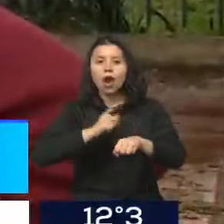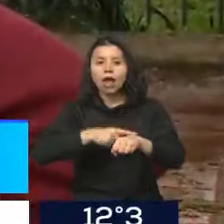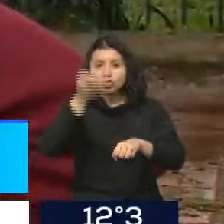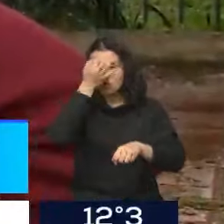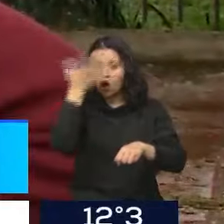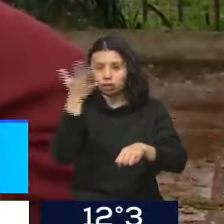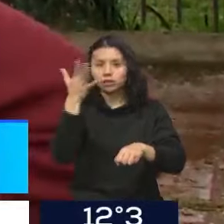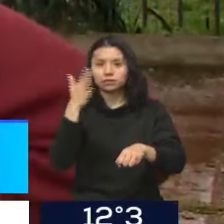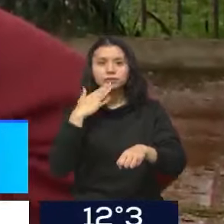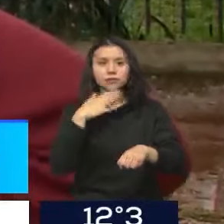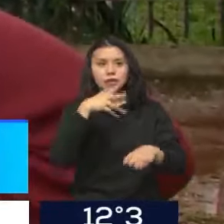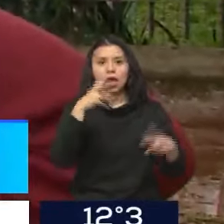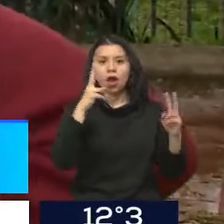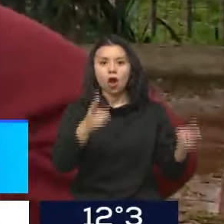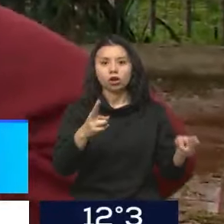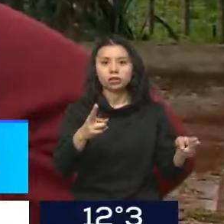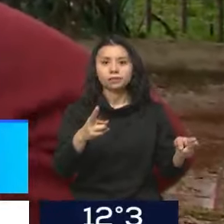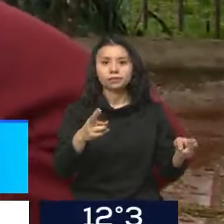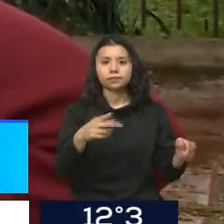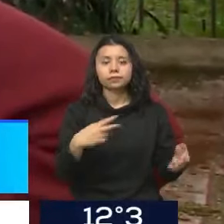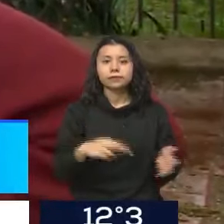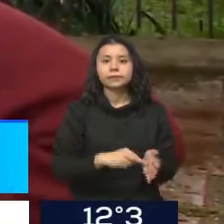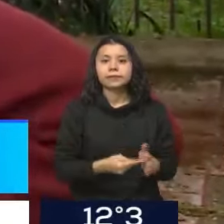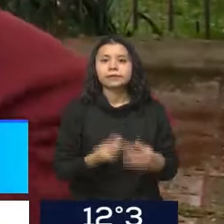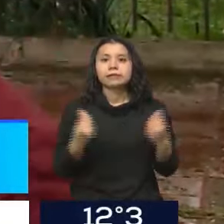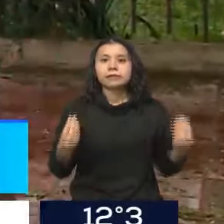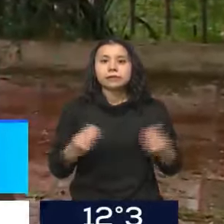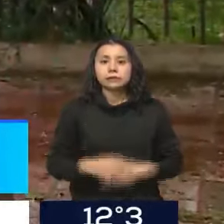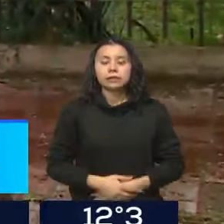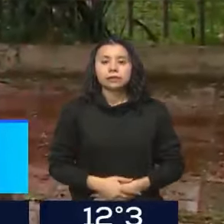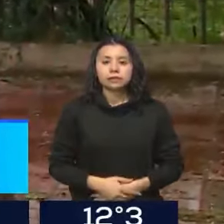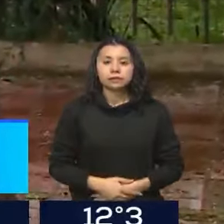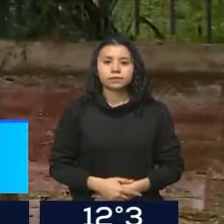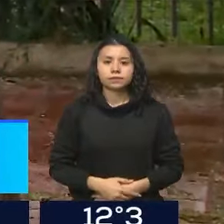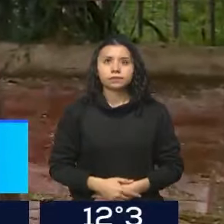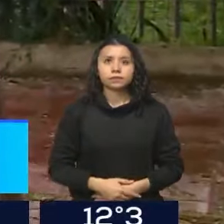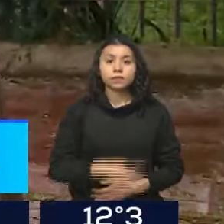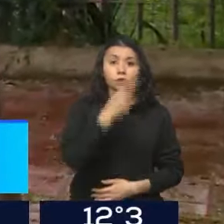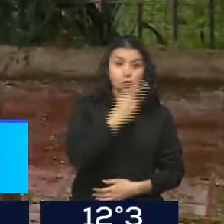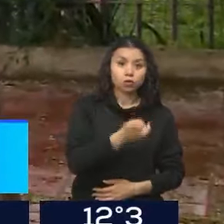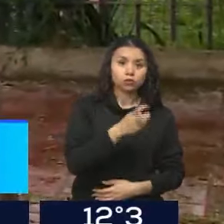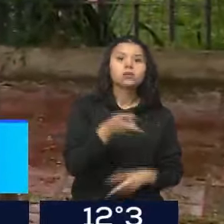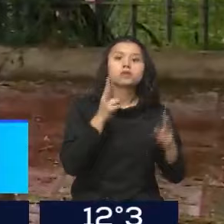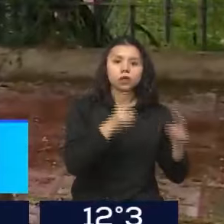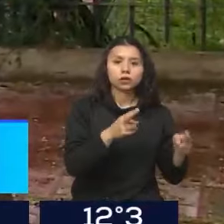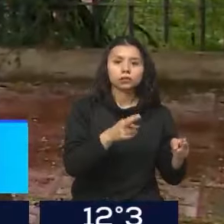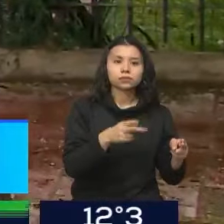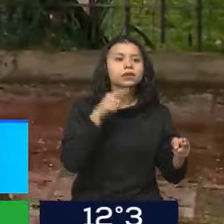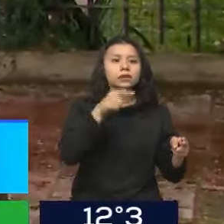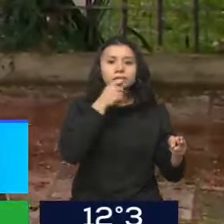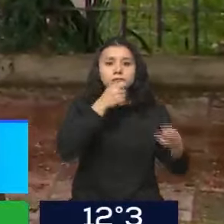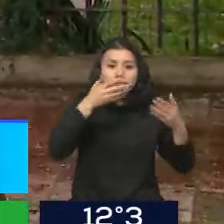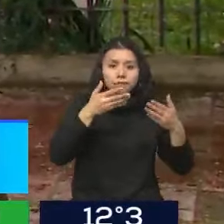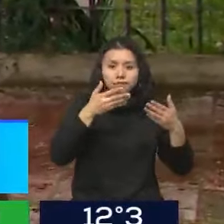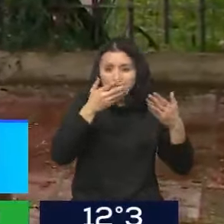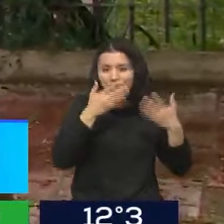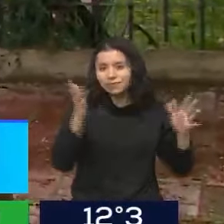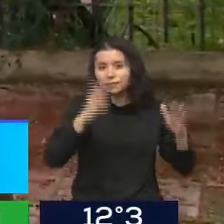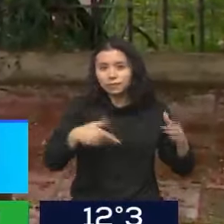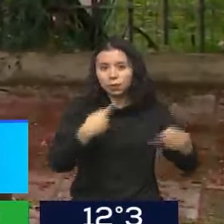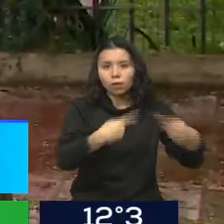Pero el problema es que se ha cortado. Han cortado la luz, no saben cuándo la van a dar. Hasta que no arreglen